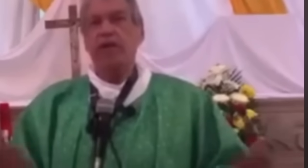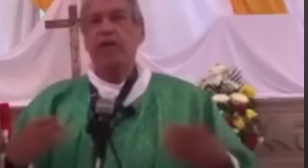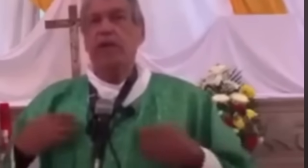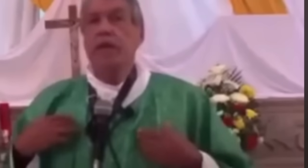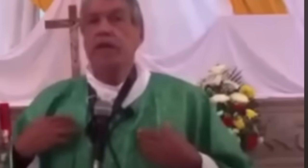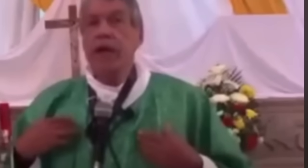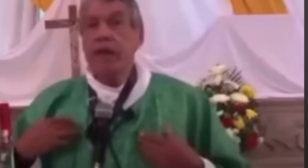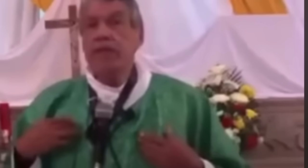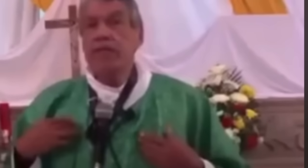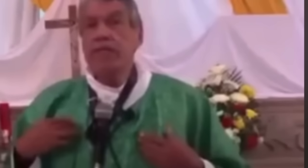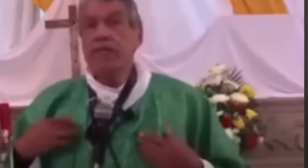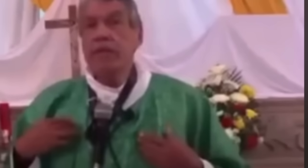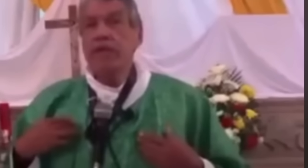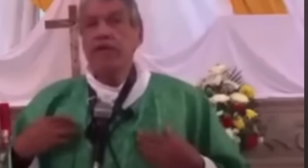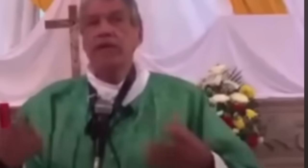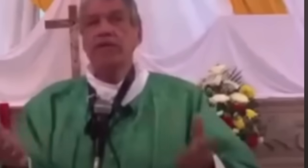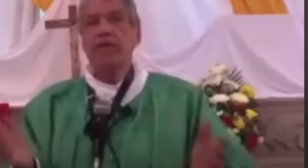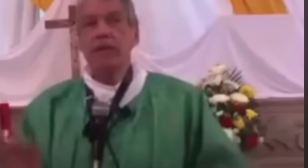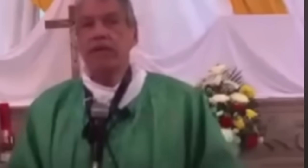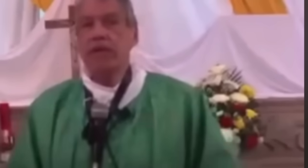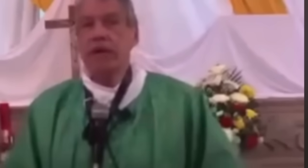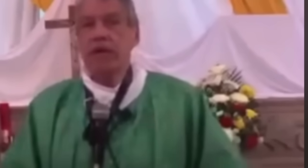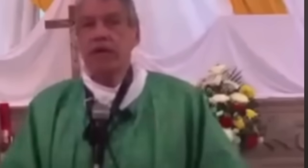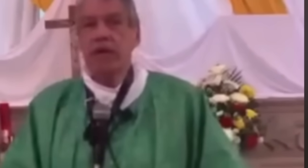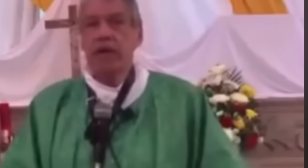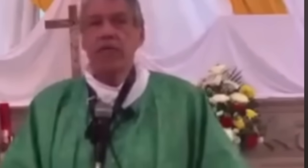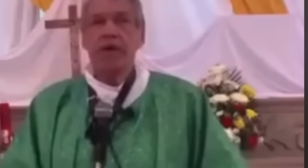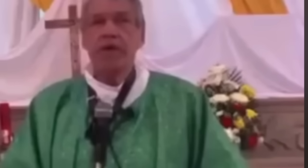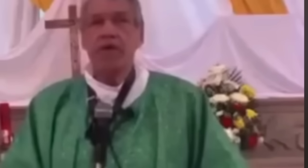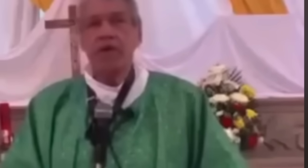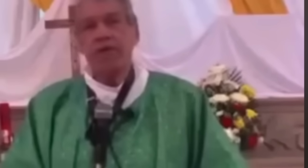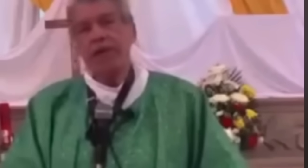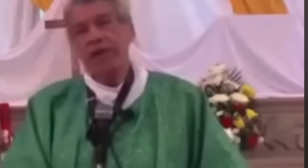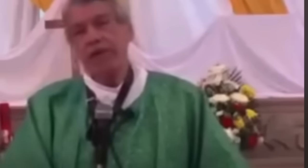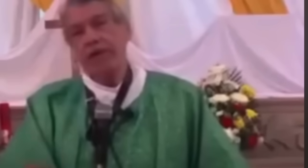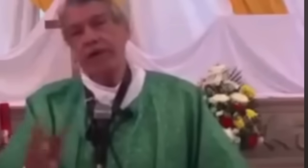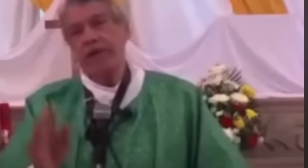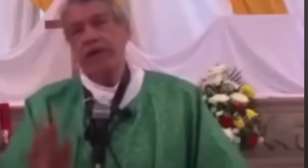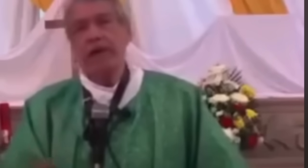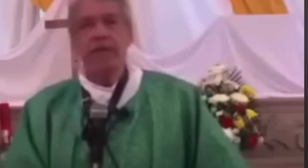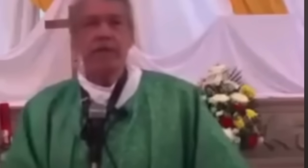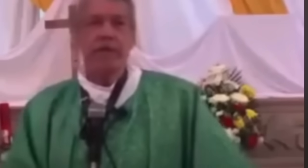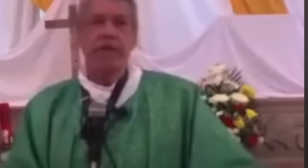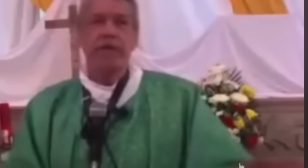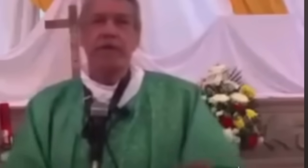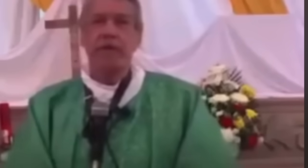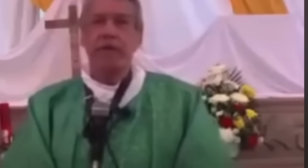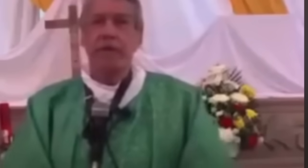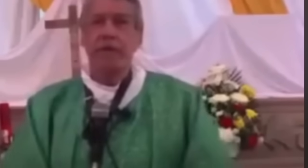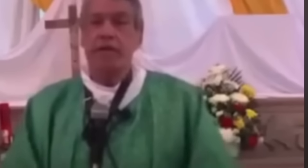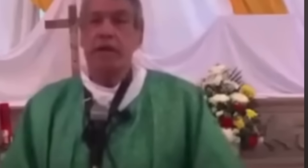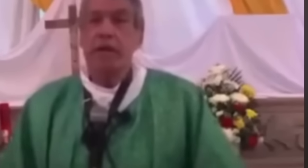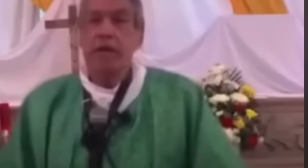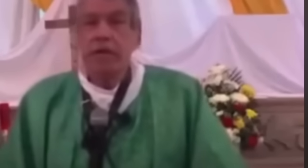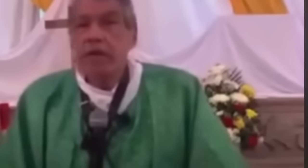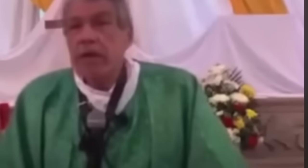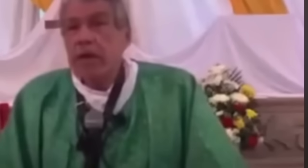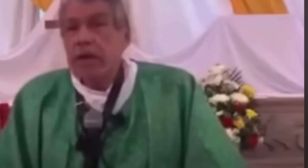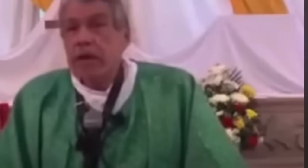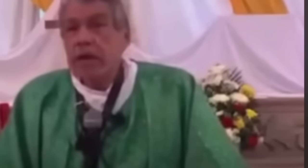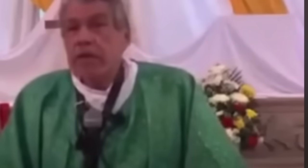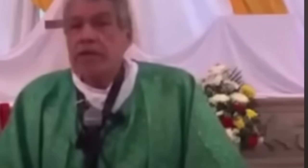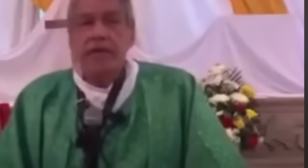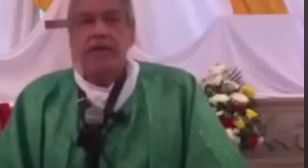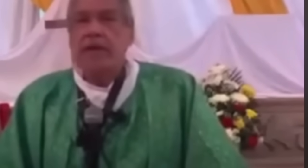gobernantes ponen orden en la ciudad, yo también, y soy más político que ellos, pero no es tan pendejo para decir que voten a favor o en contra